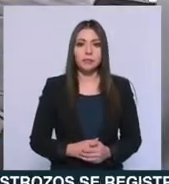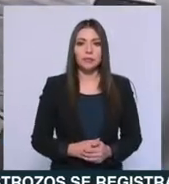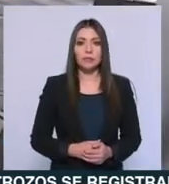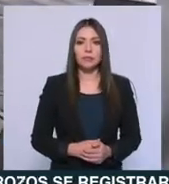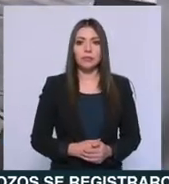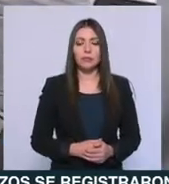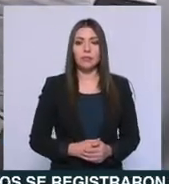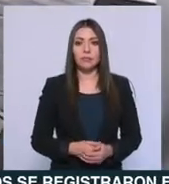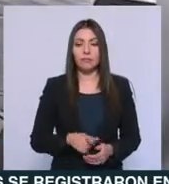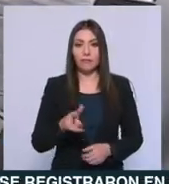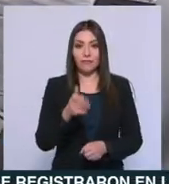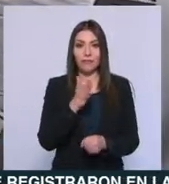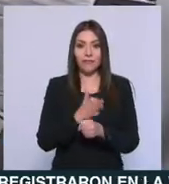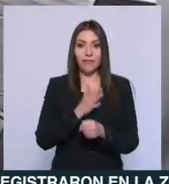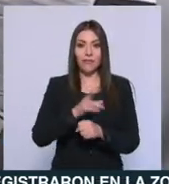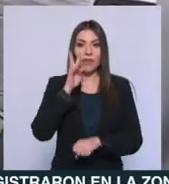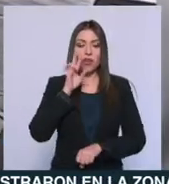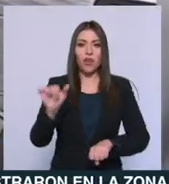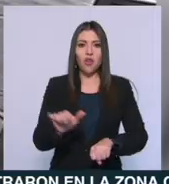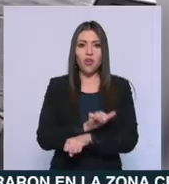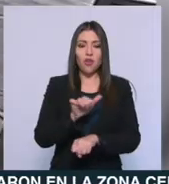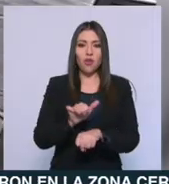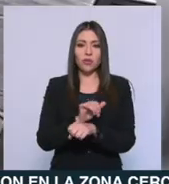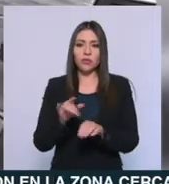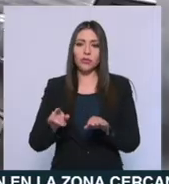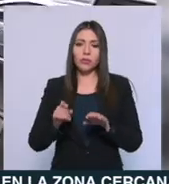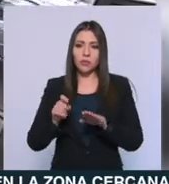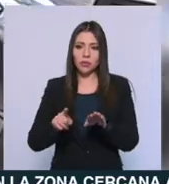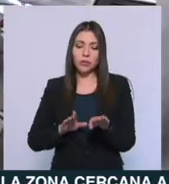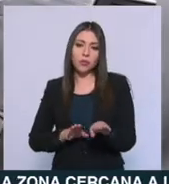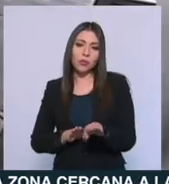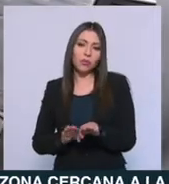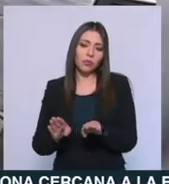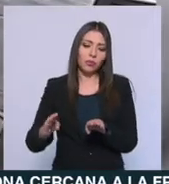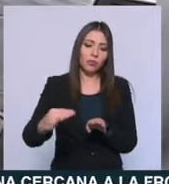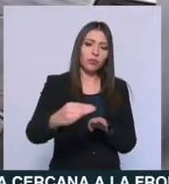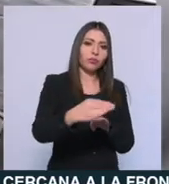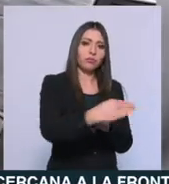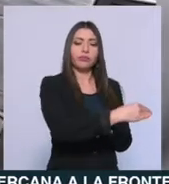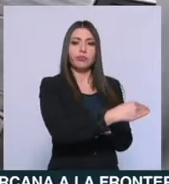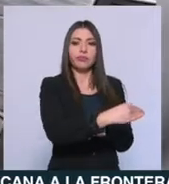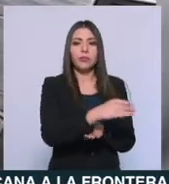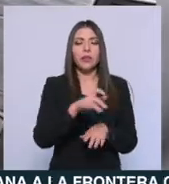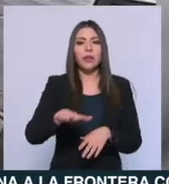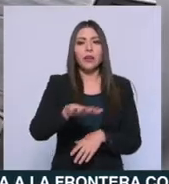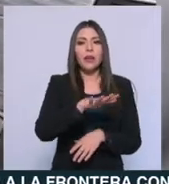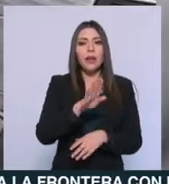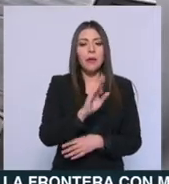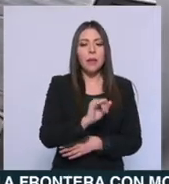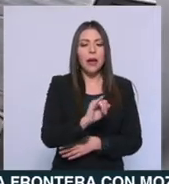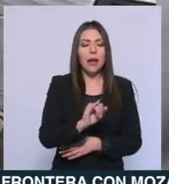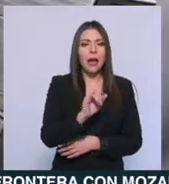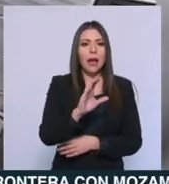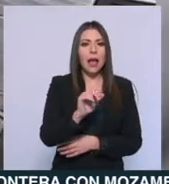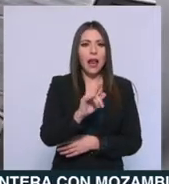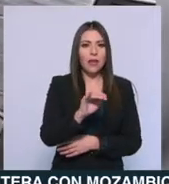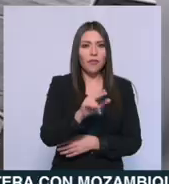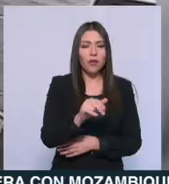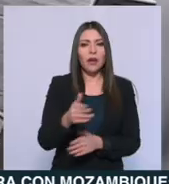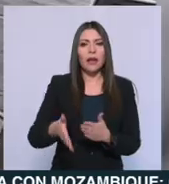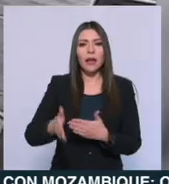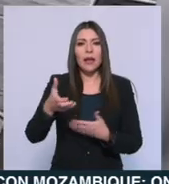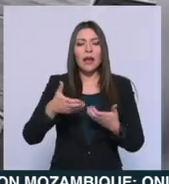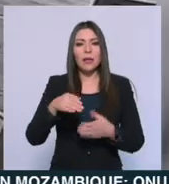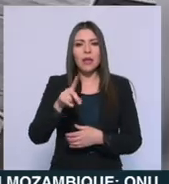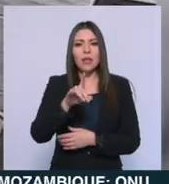Este es el momento en el que un auto tipo sedán da la vuelta en el cruce de Avenida Baja California y Medellín en la colonia Roma. El conductor no